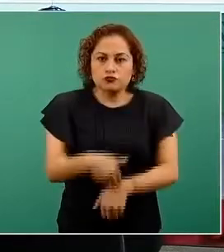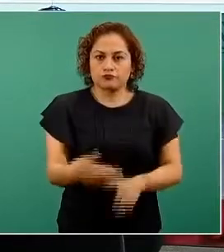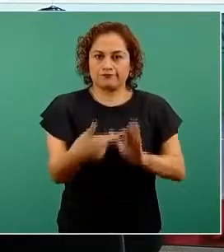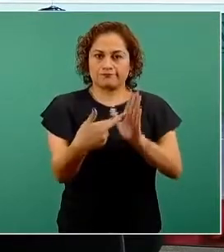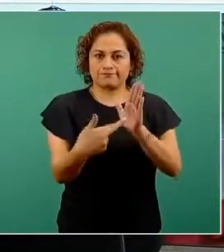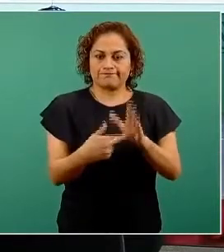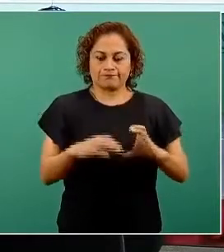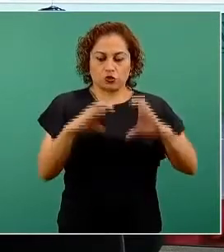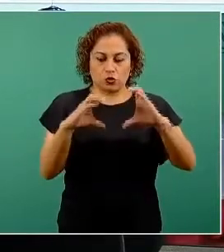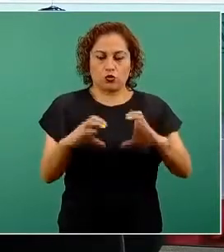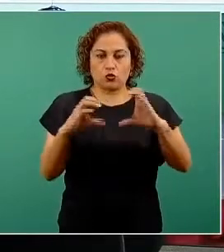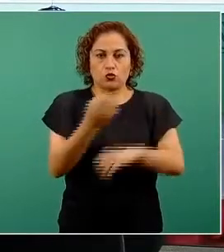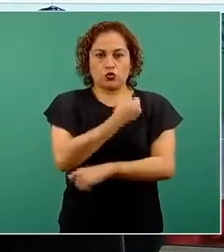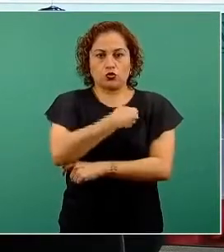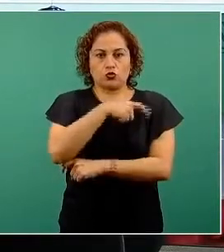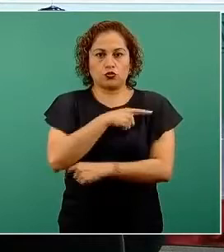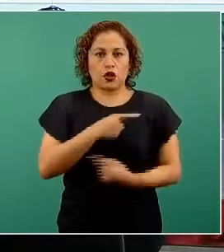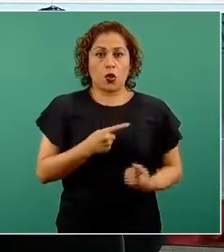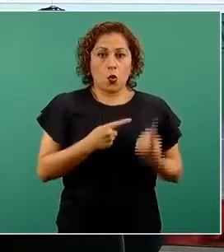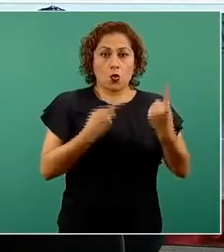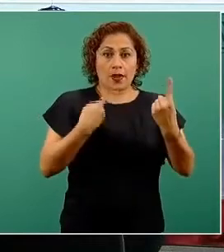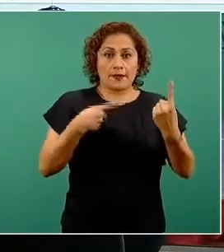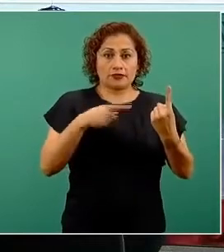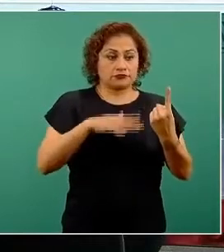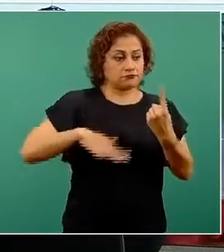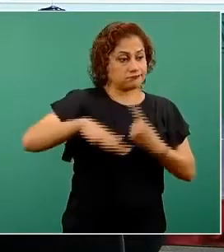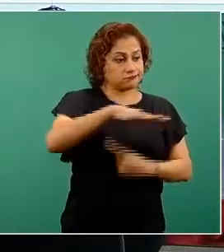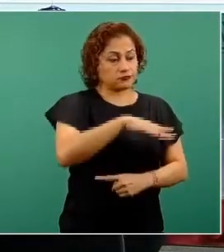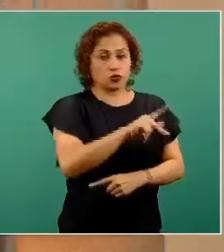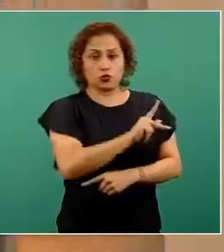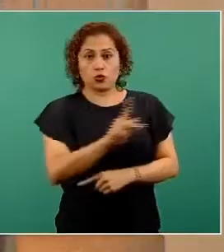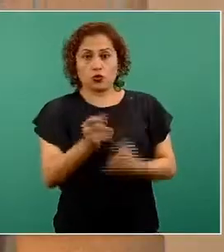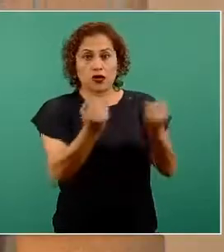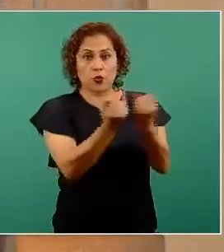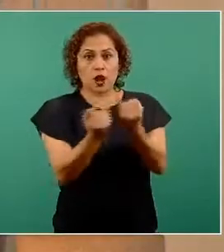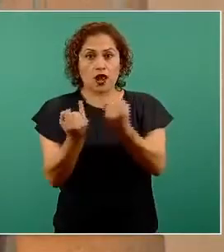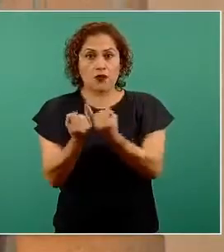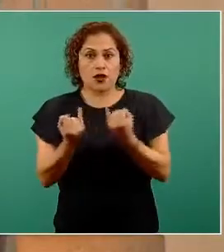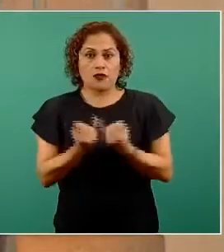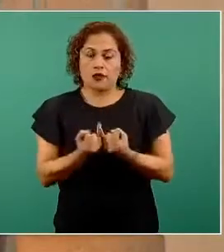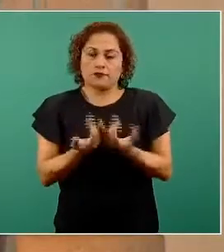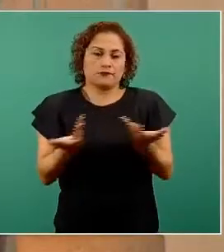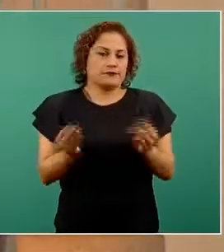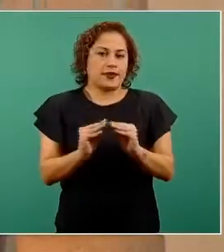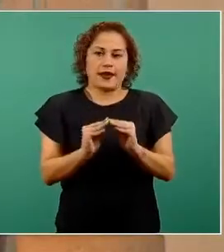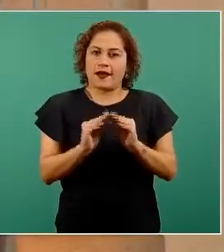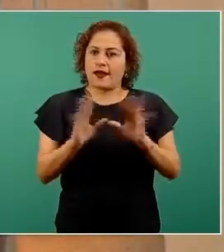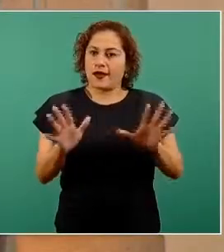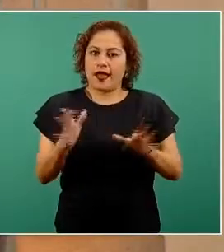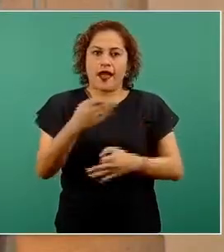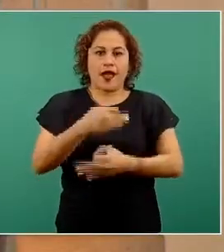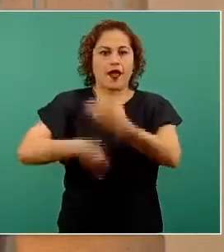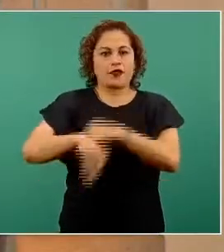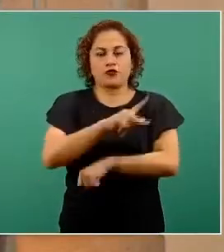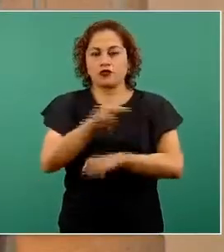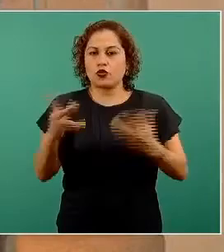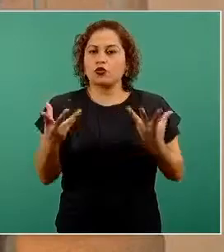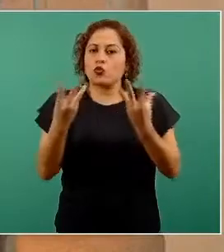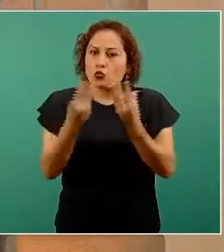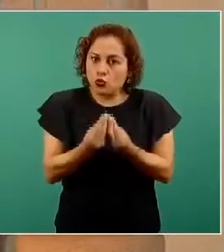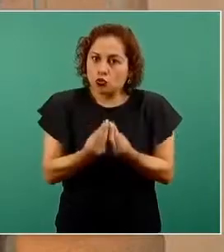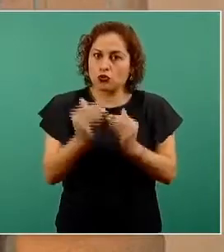varias personas en una misma localidad, en un mismo municipio, en un estado, pues entonces de manera colectiva, obviamente, a esta